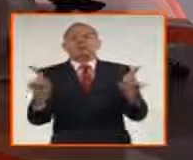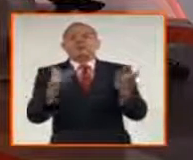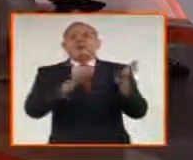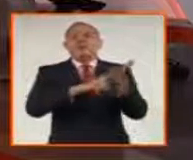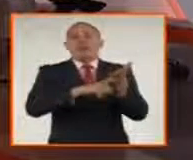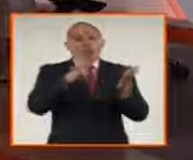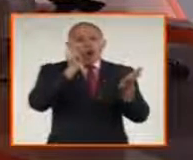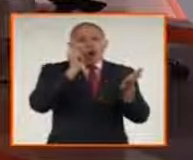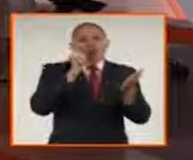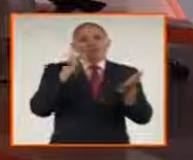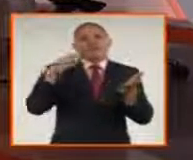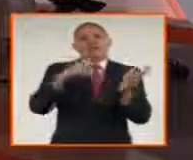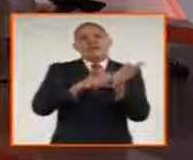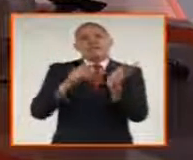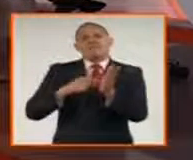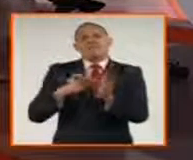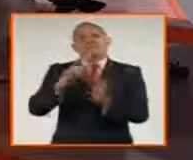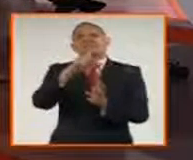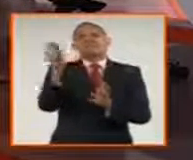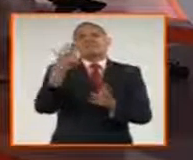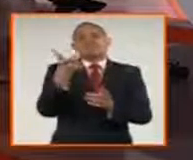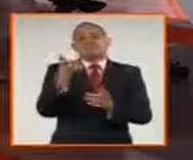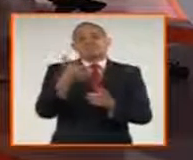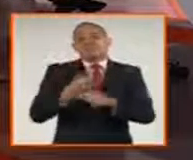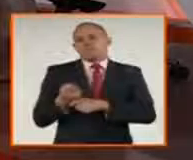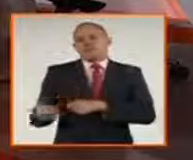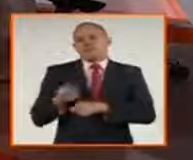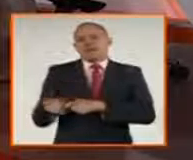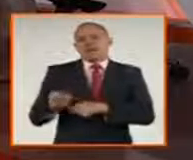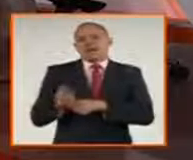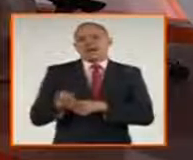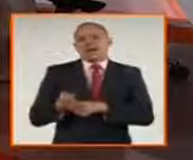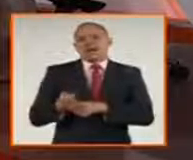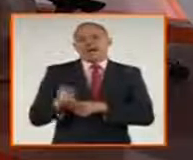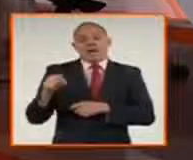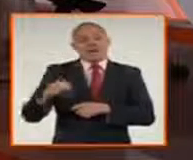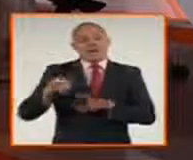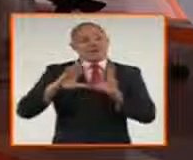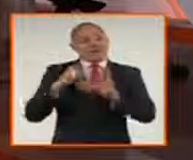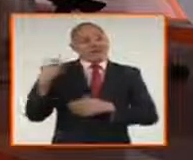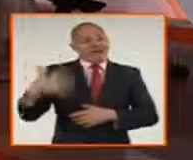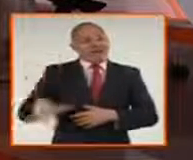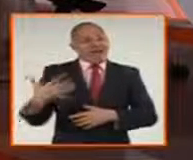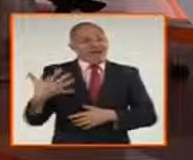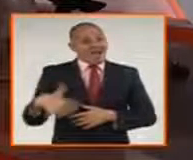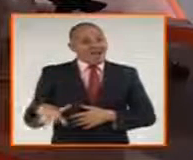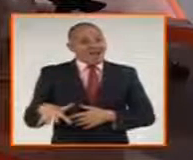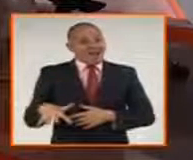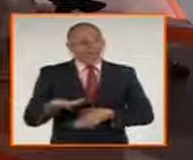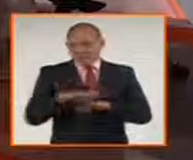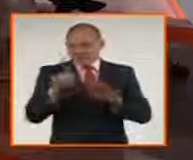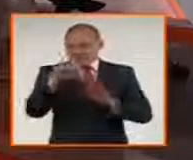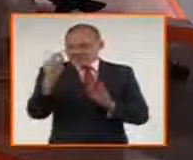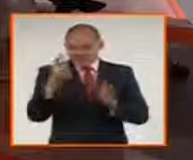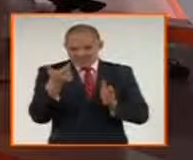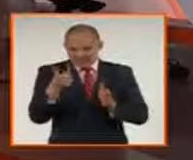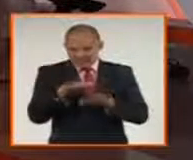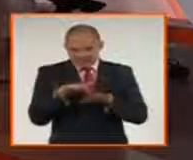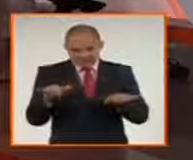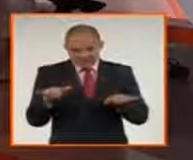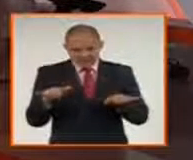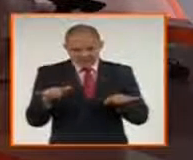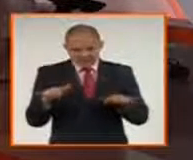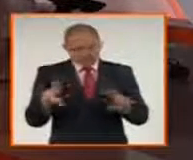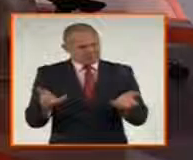aquí pueda parecer que no lo sea por no tenerlo, pero ustedes lo saben como trabajadores del sector